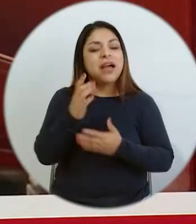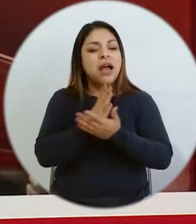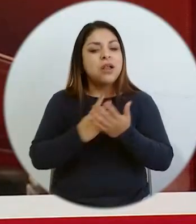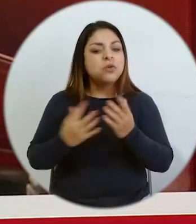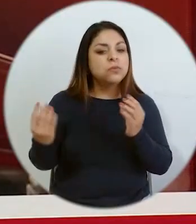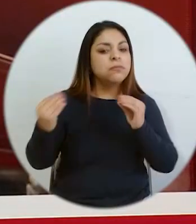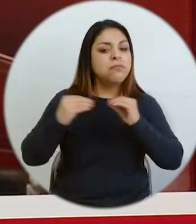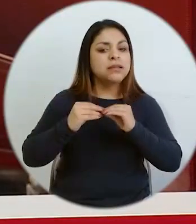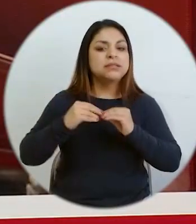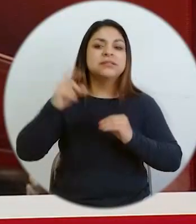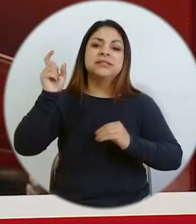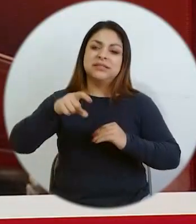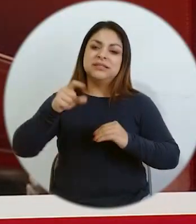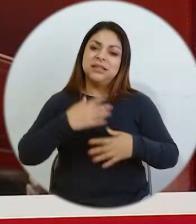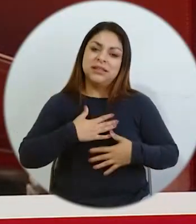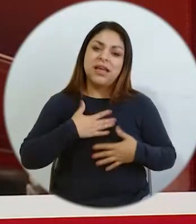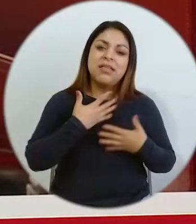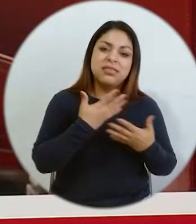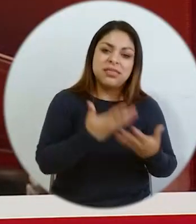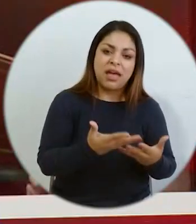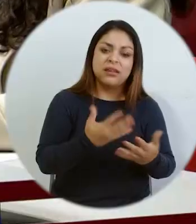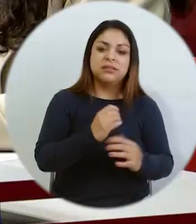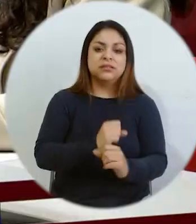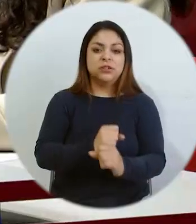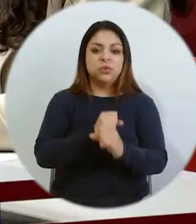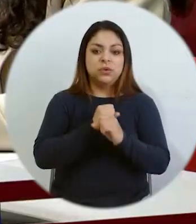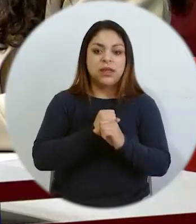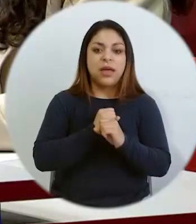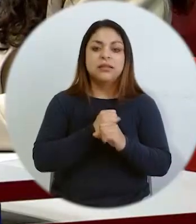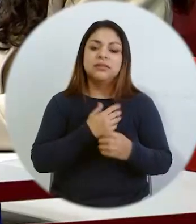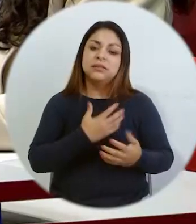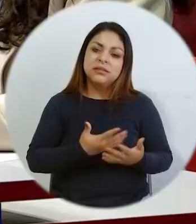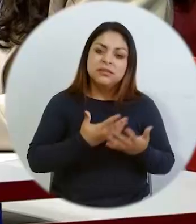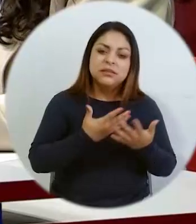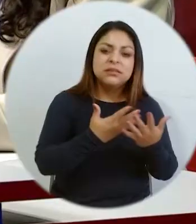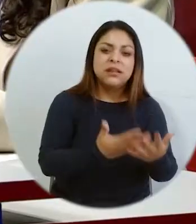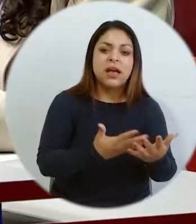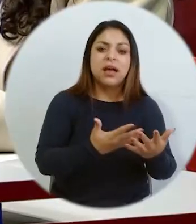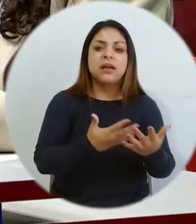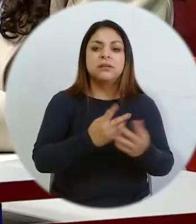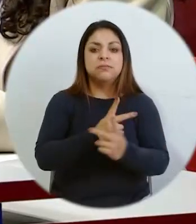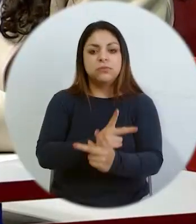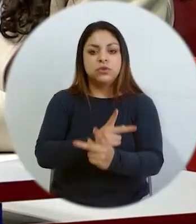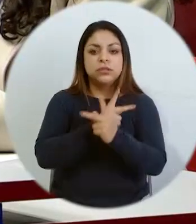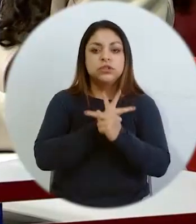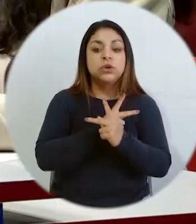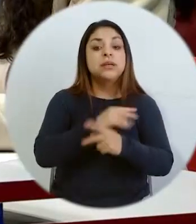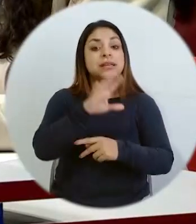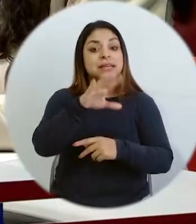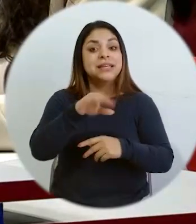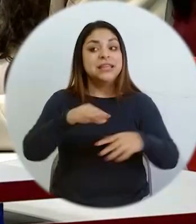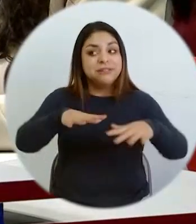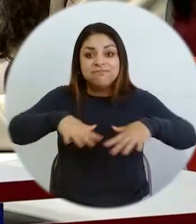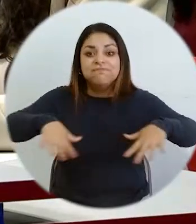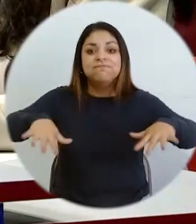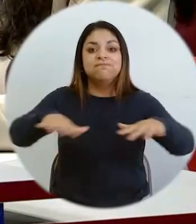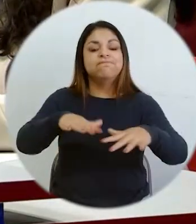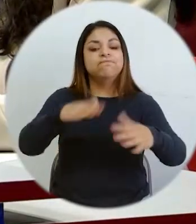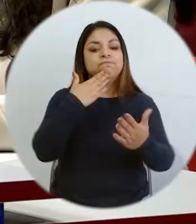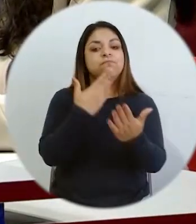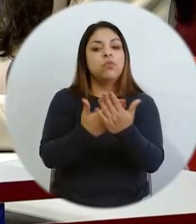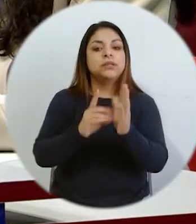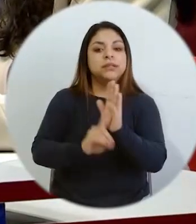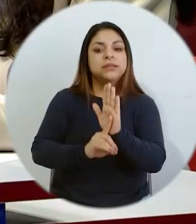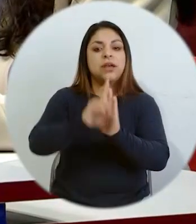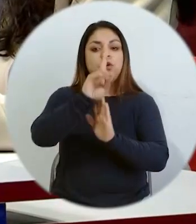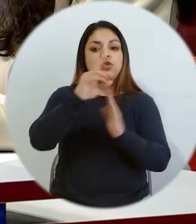se ocupa algo más. Se necesita brindar seguridad, se necesita brindar protección y las